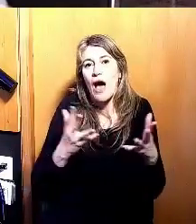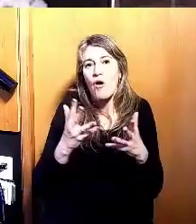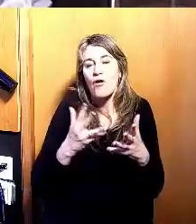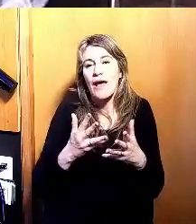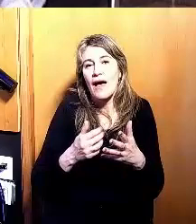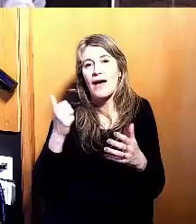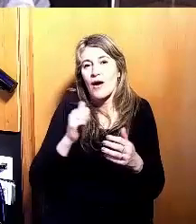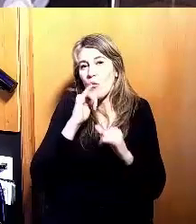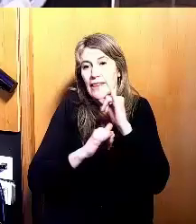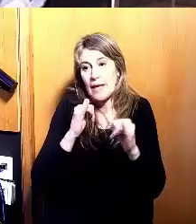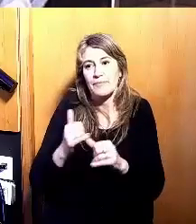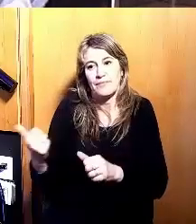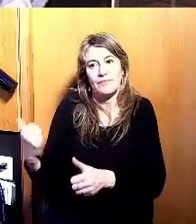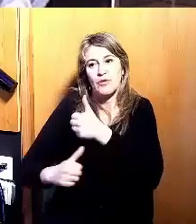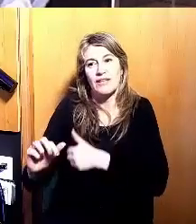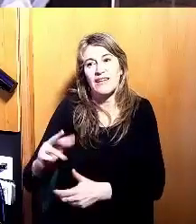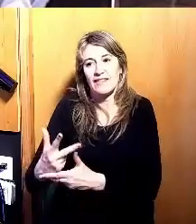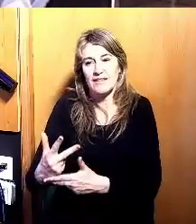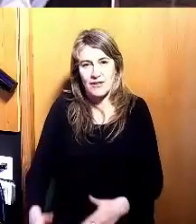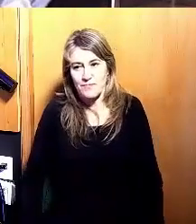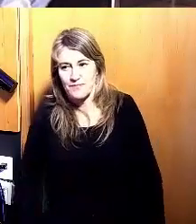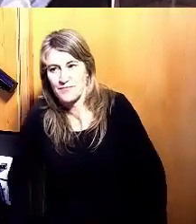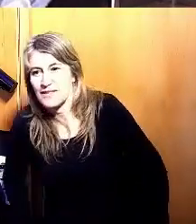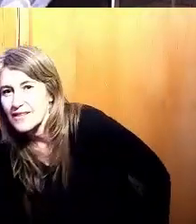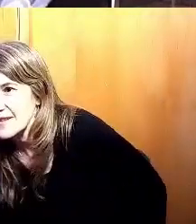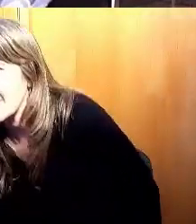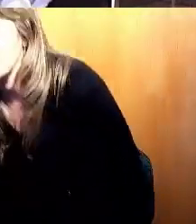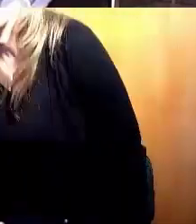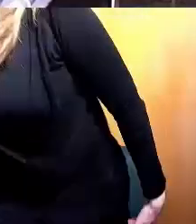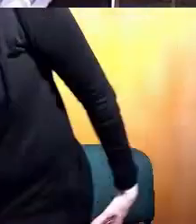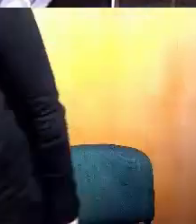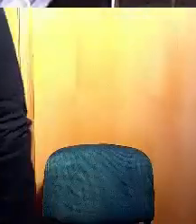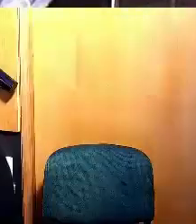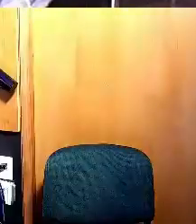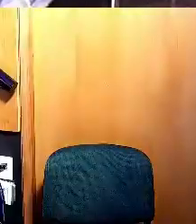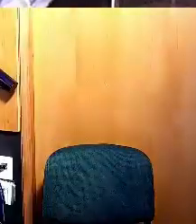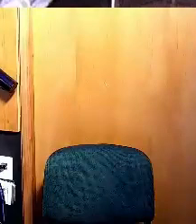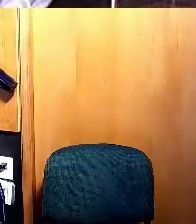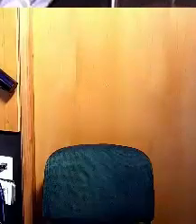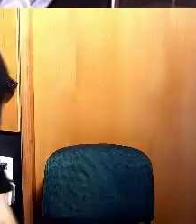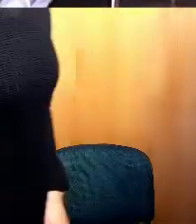nos va a contar sobre también otro proyecto que me van a dar ganas de comentar cosas. Bueno, muy lindo. Adelante.